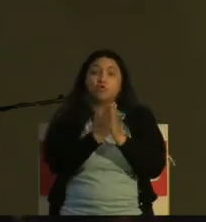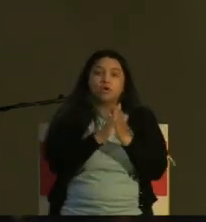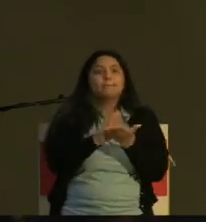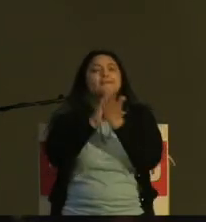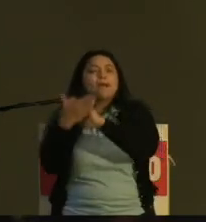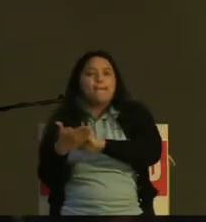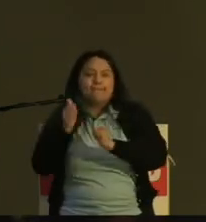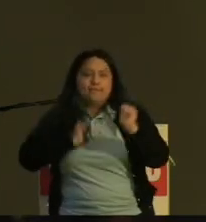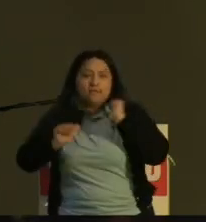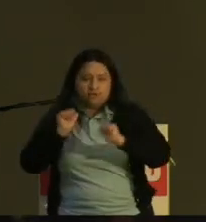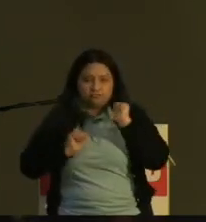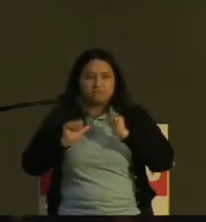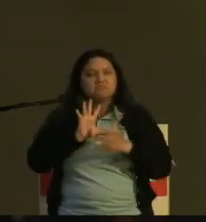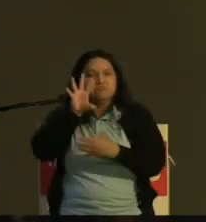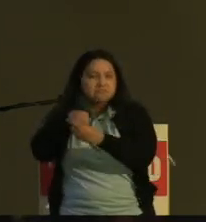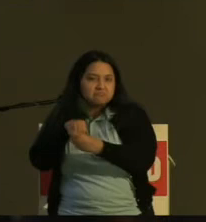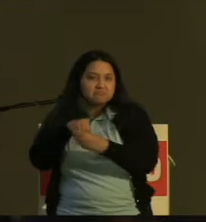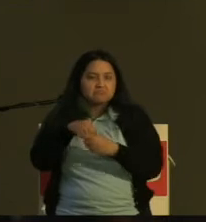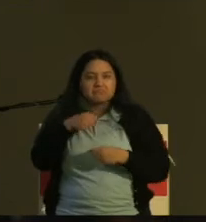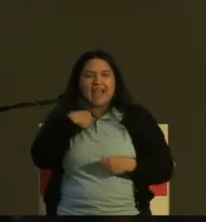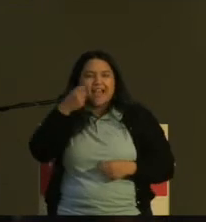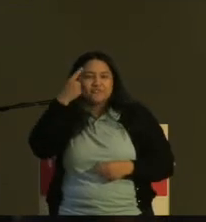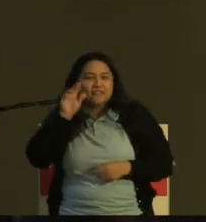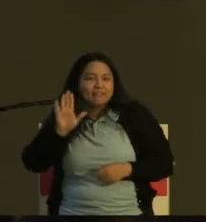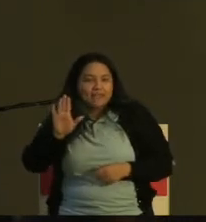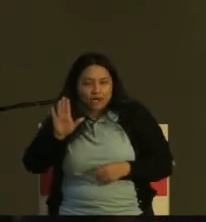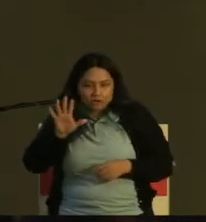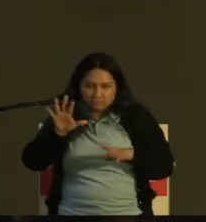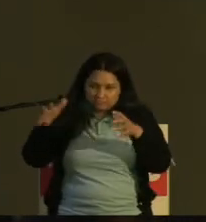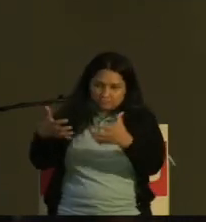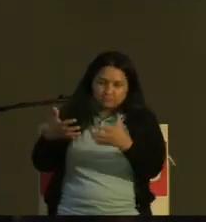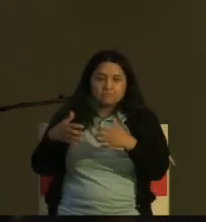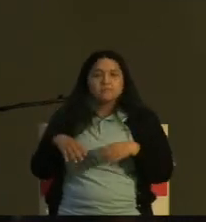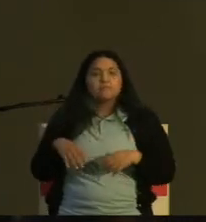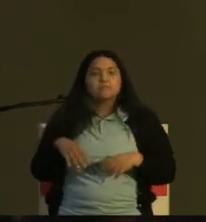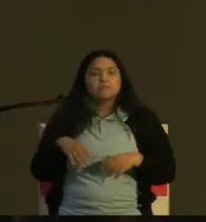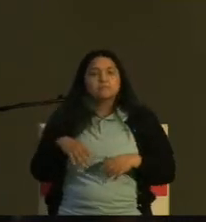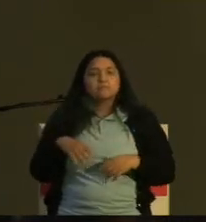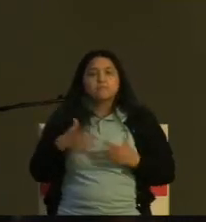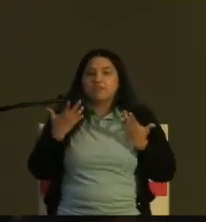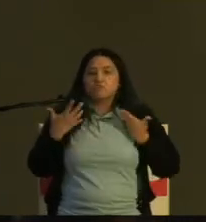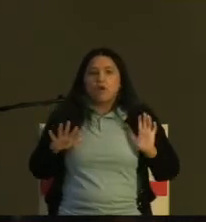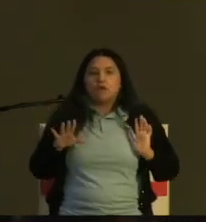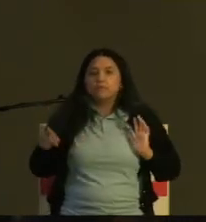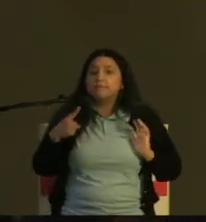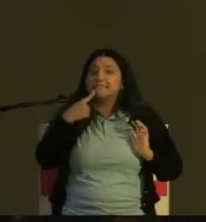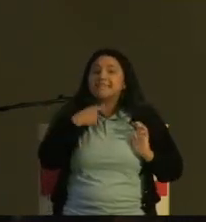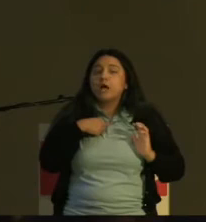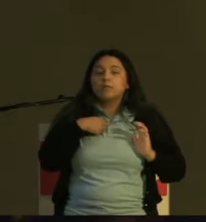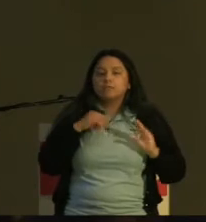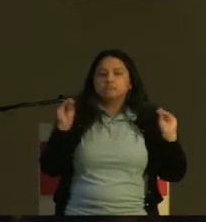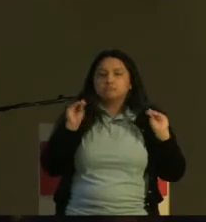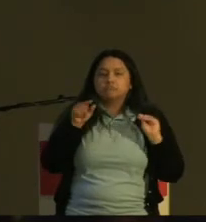yo pedí a ese grupo, porque conocía la estética que tenía, que no me dijeran absolutamente nada, entregué el